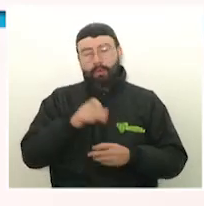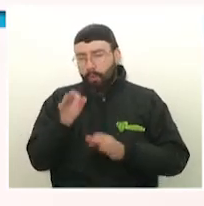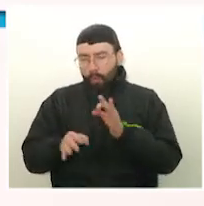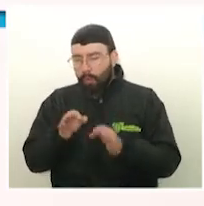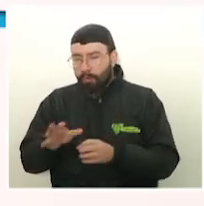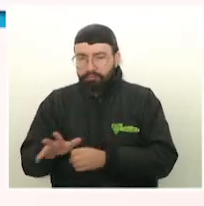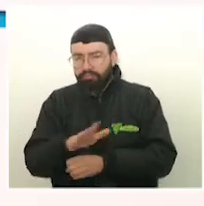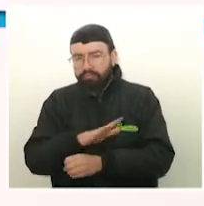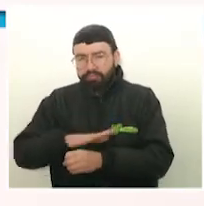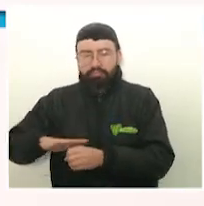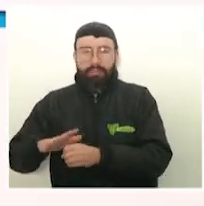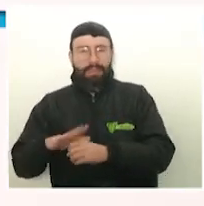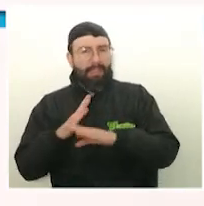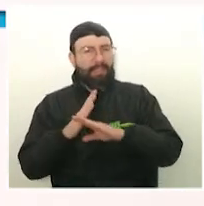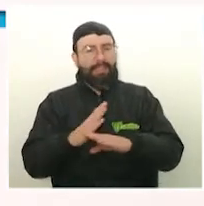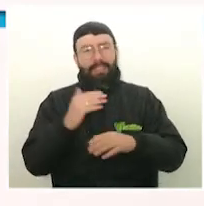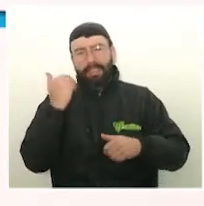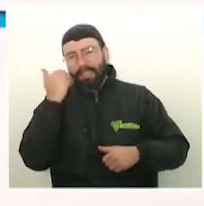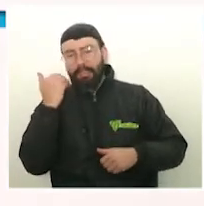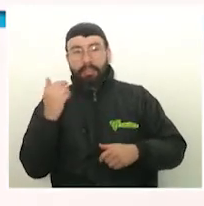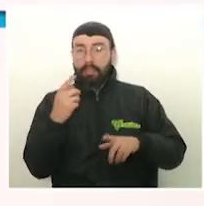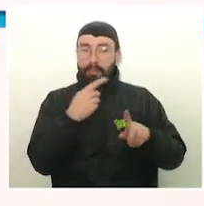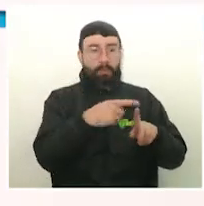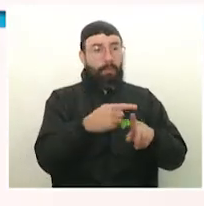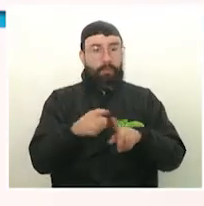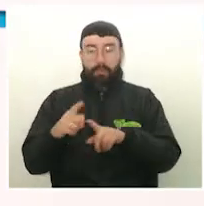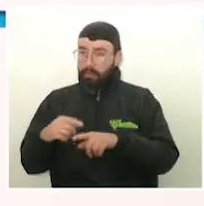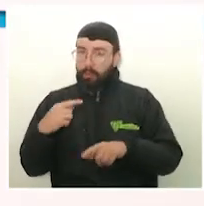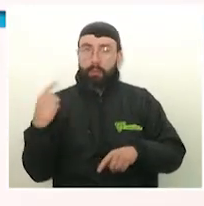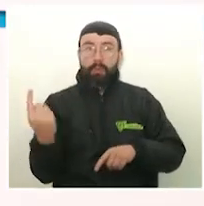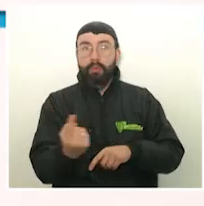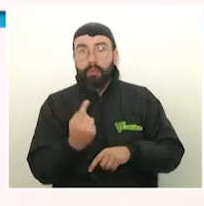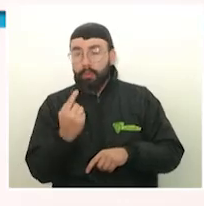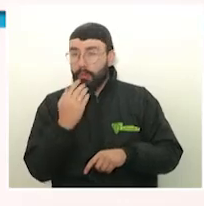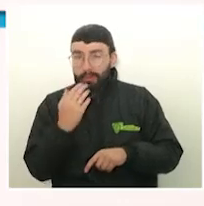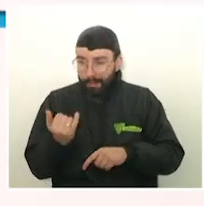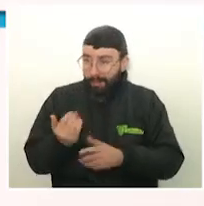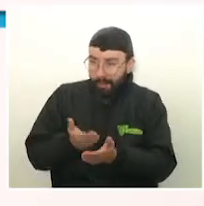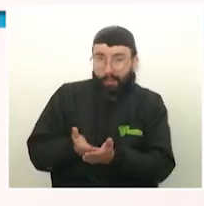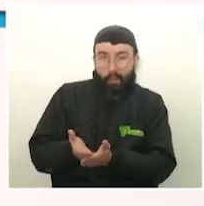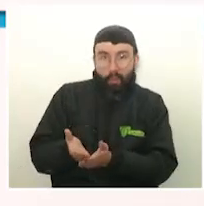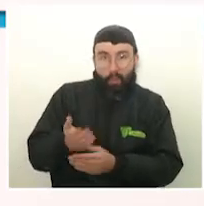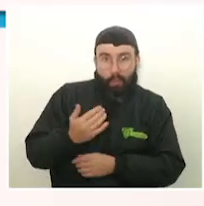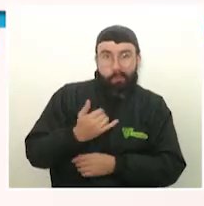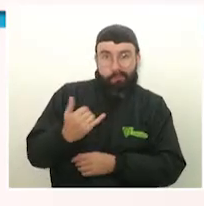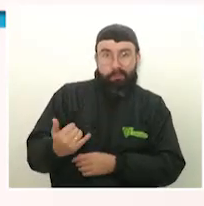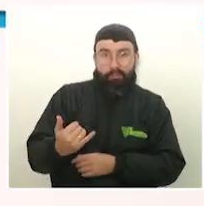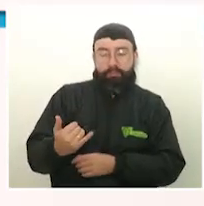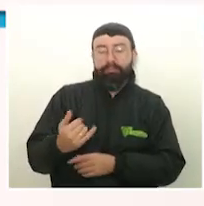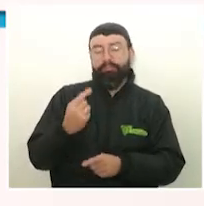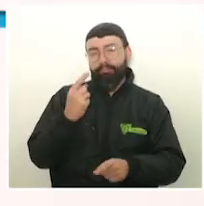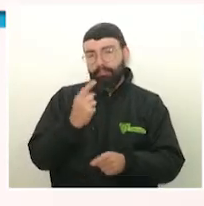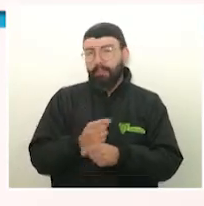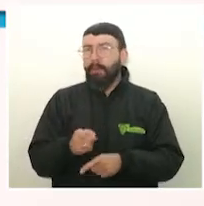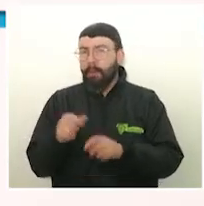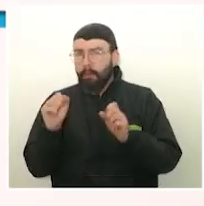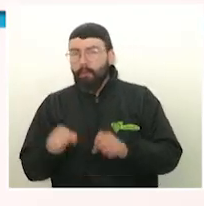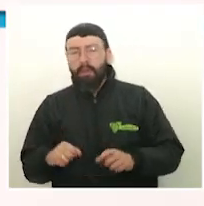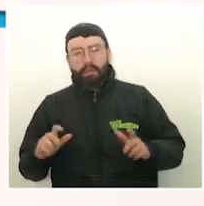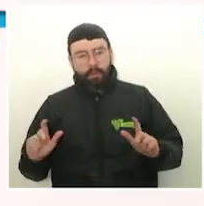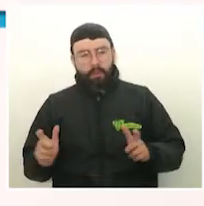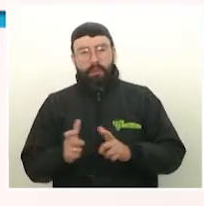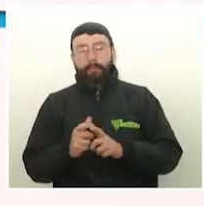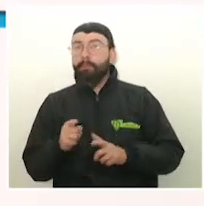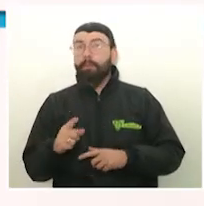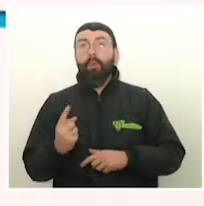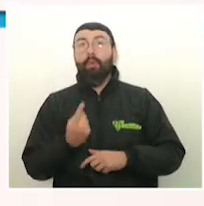evitar que tantas enfermedades relacionadas con el medio ambiente como las estamos viendo hoy en día puedan disminuir, y la única manera